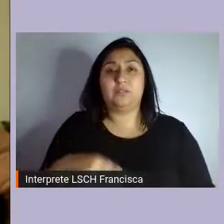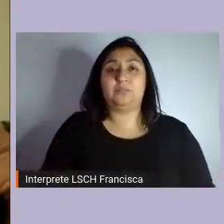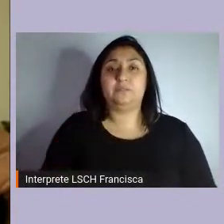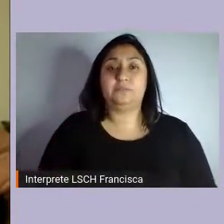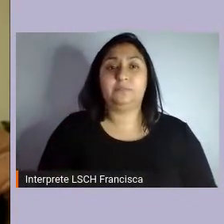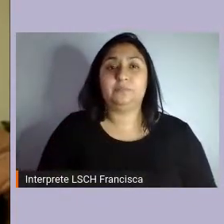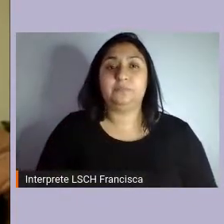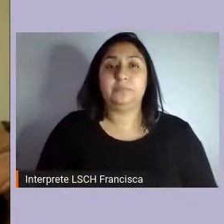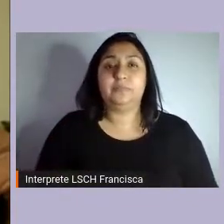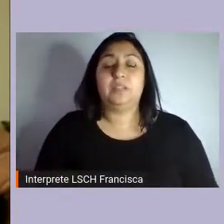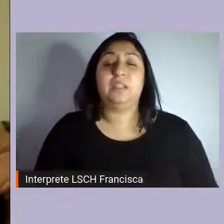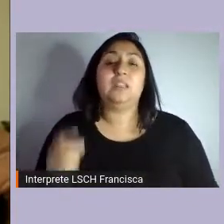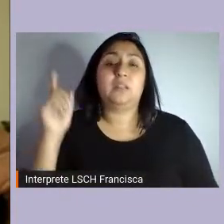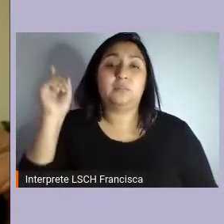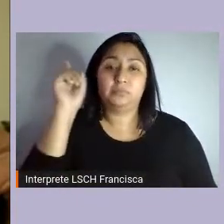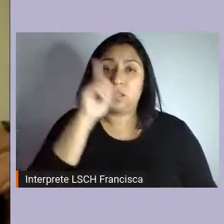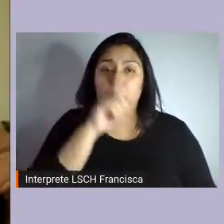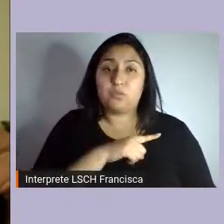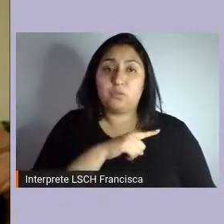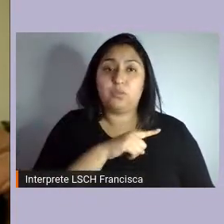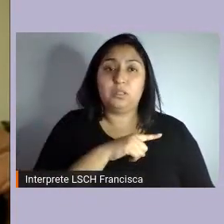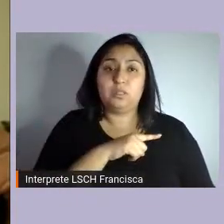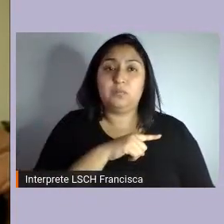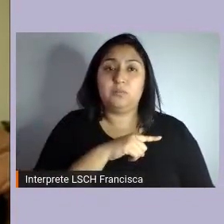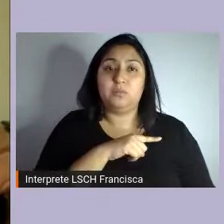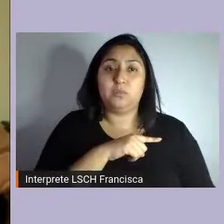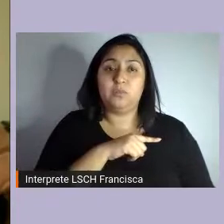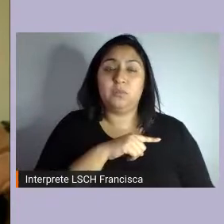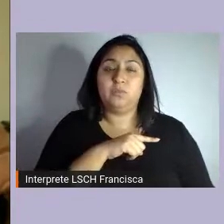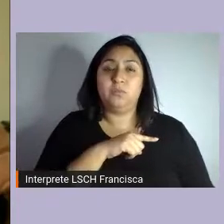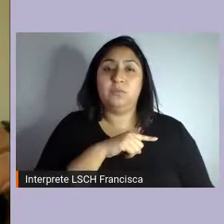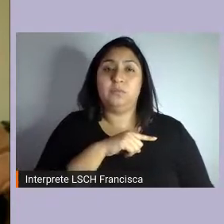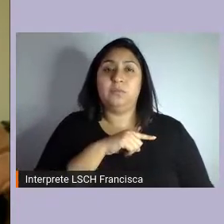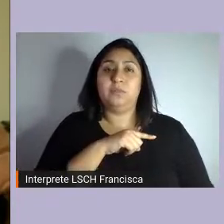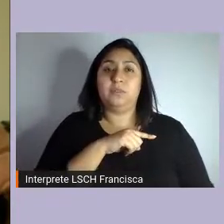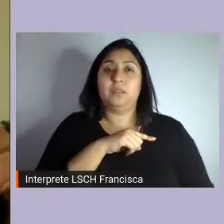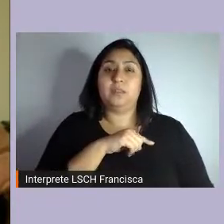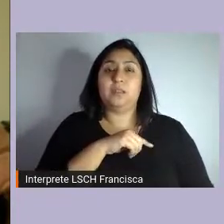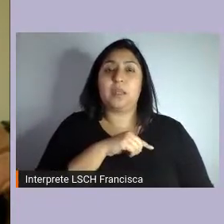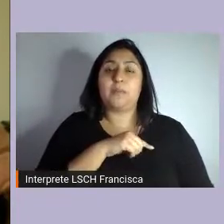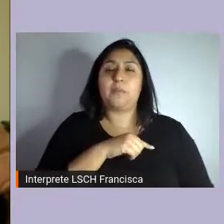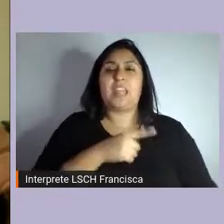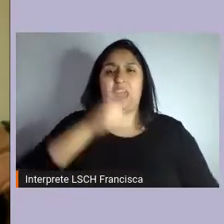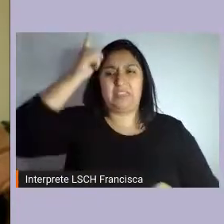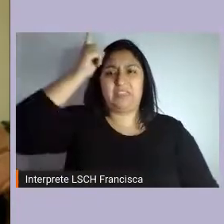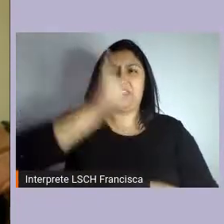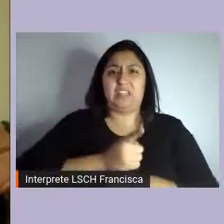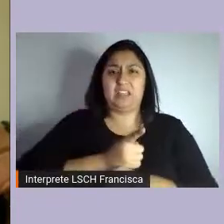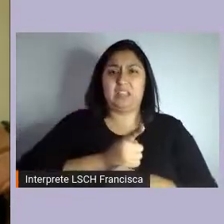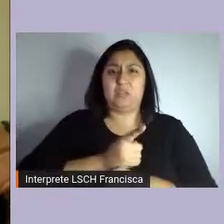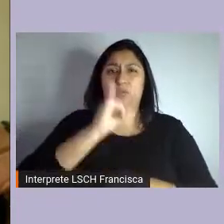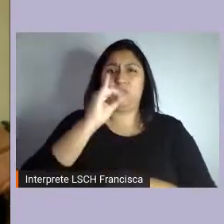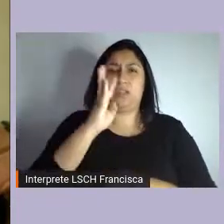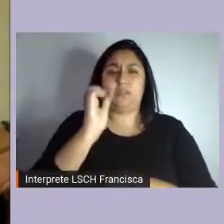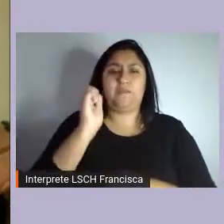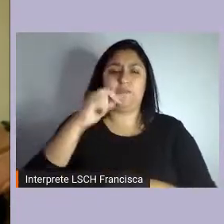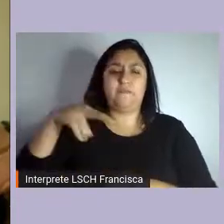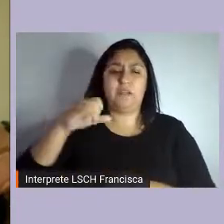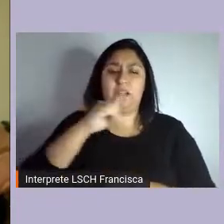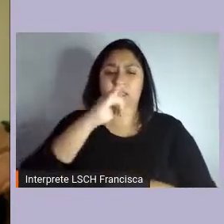y que finalmente termina para la dictadura de Ibáñez del Campo, alcoholizado, cesante y